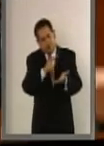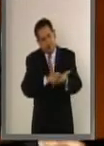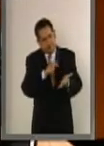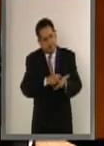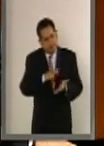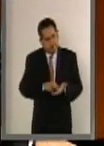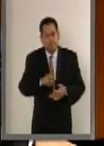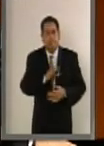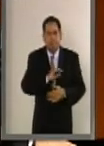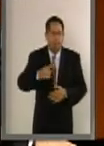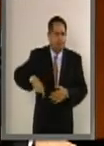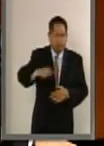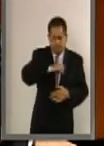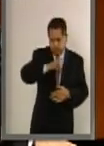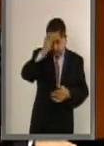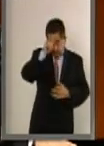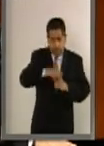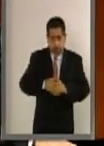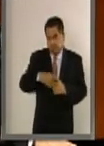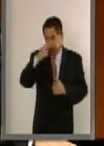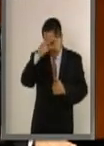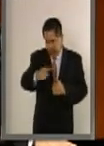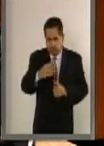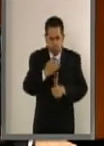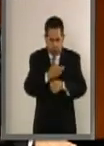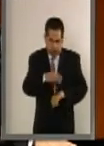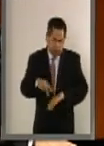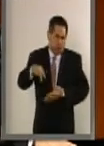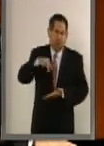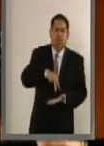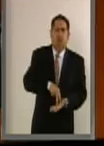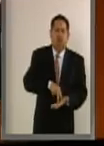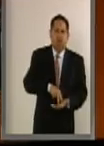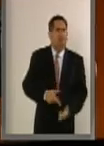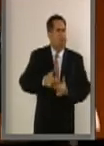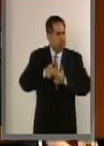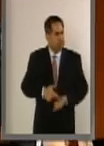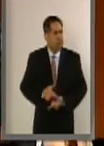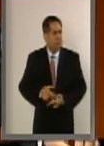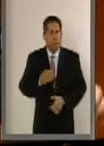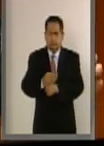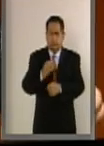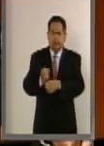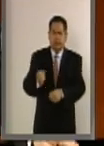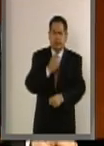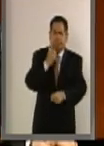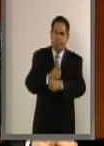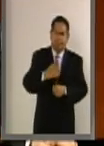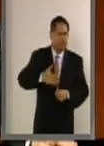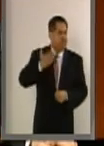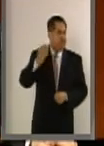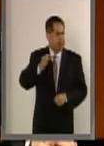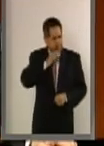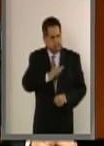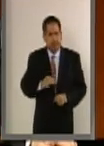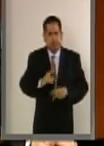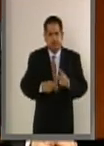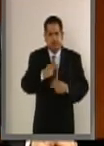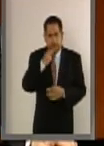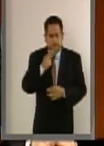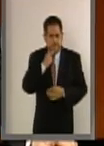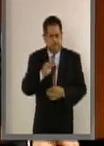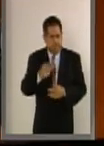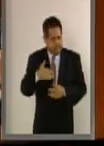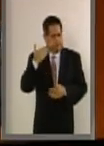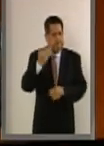creo que todos coincidamos. México está de pie y tenemos una oportunidad única y, considero yo,